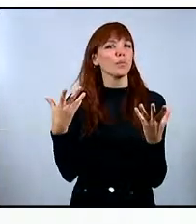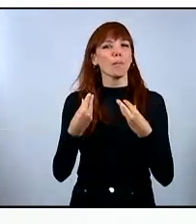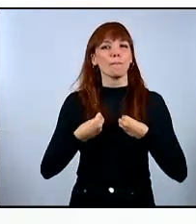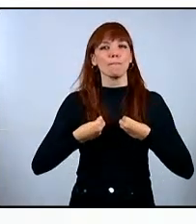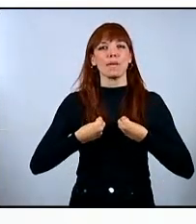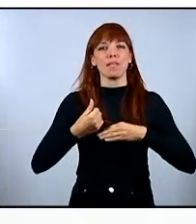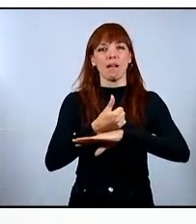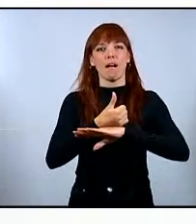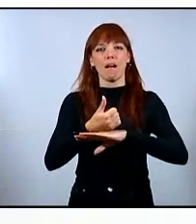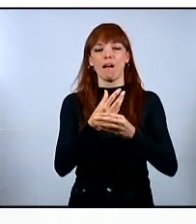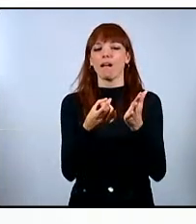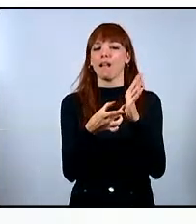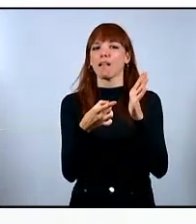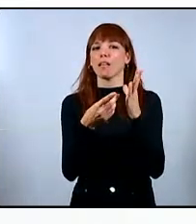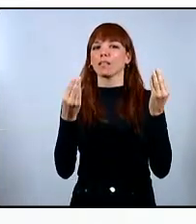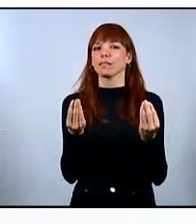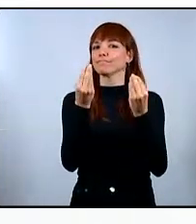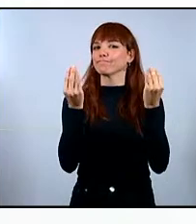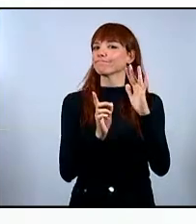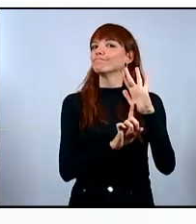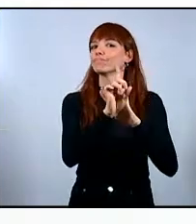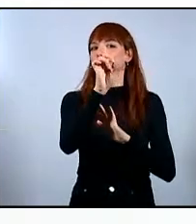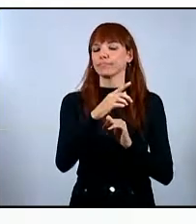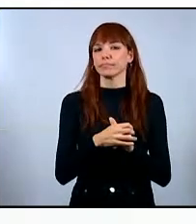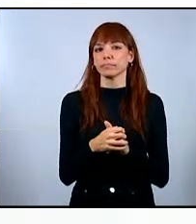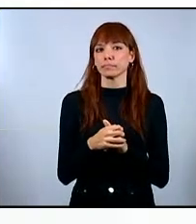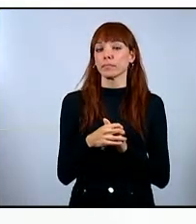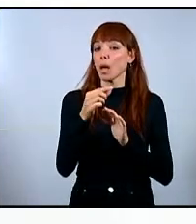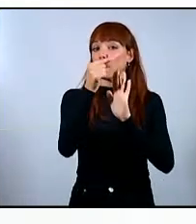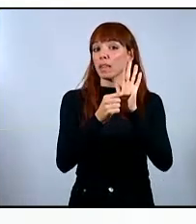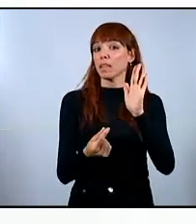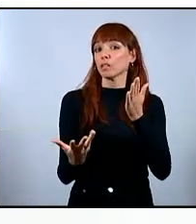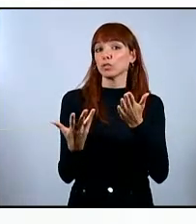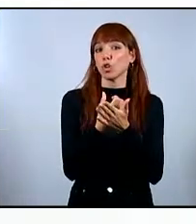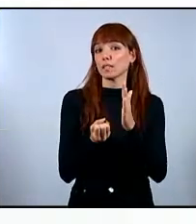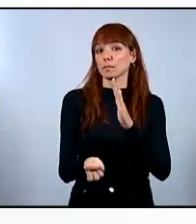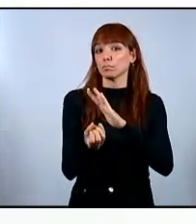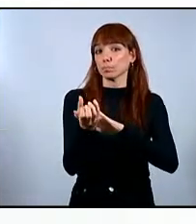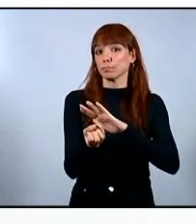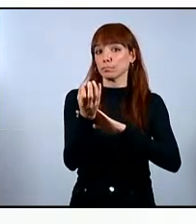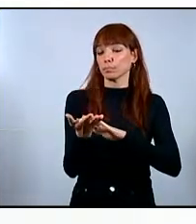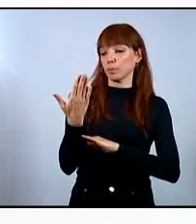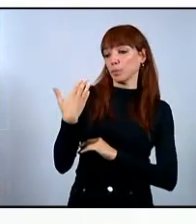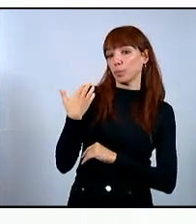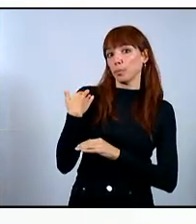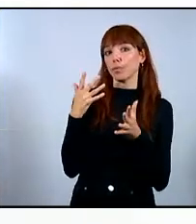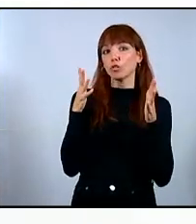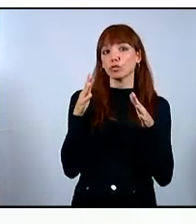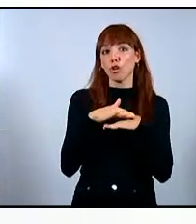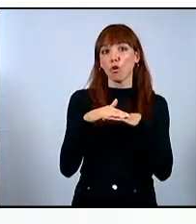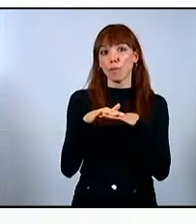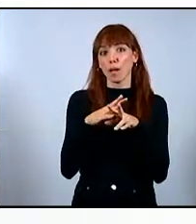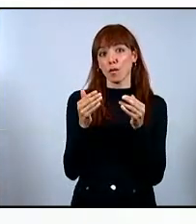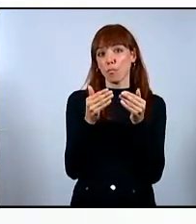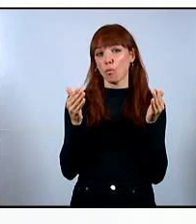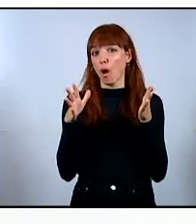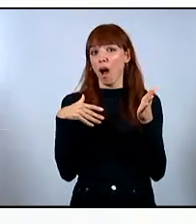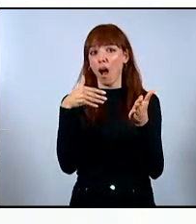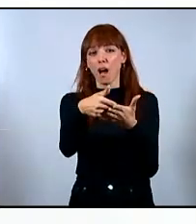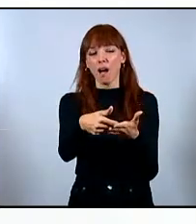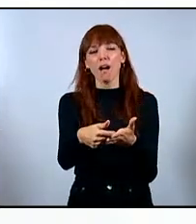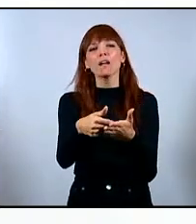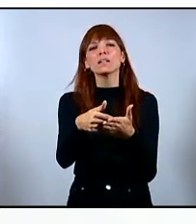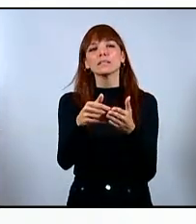las medidas y de todas las acciones que hemos puesto en marcha desde que los miembros del Consejo de Gobierno tomaron posesión, me gustaría